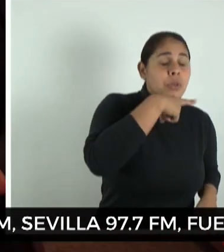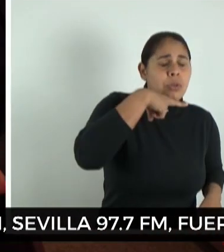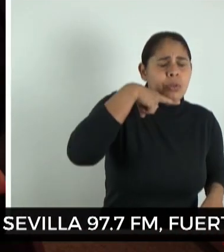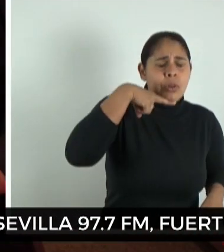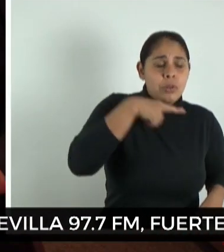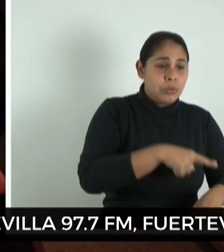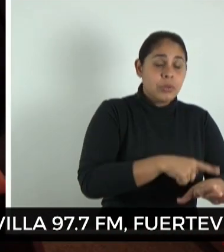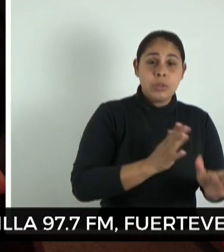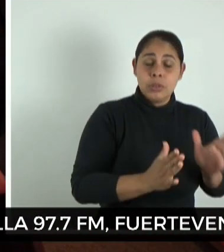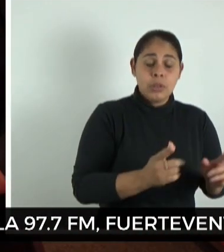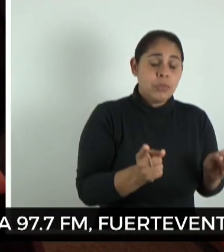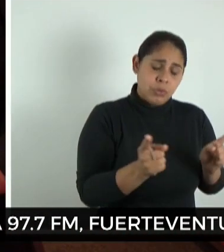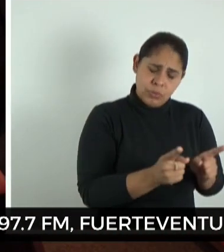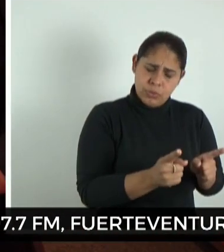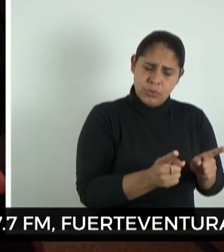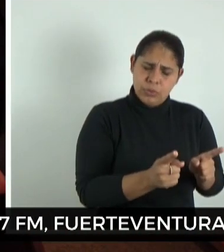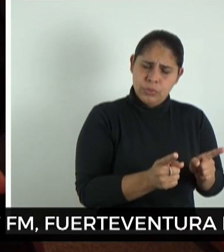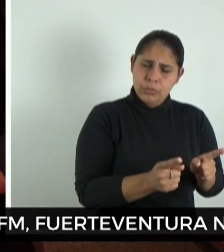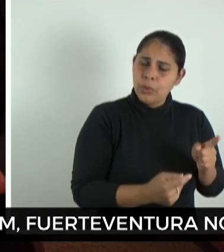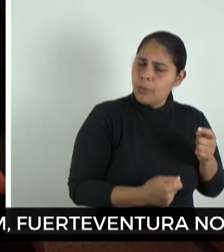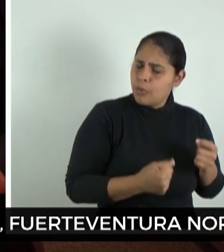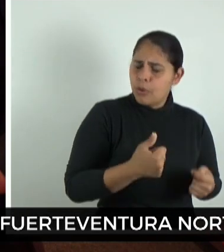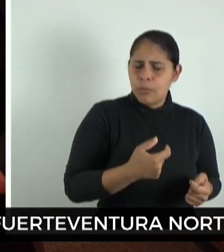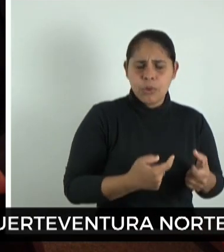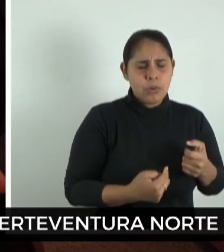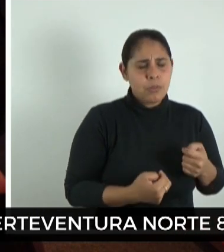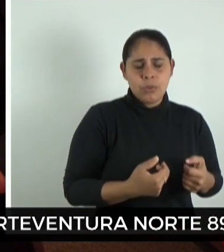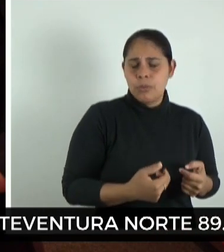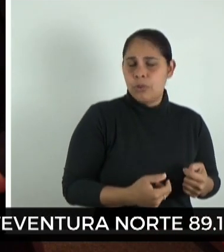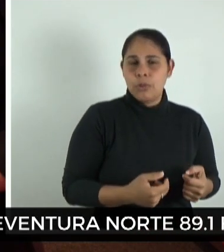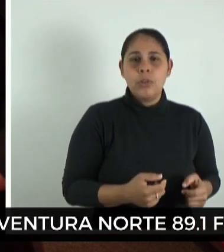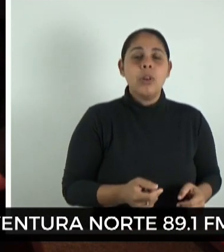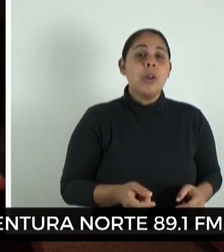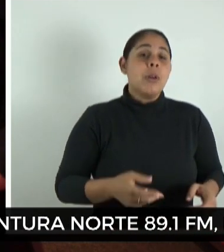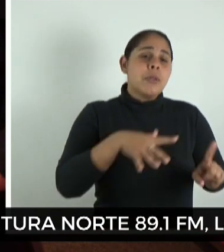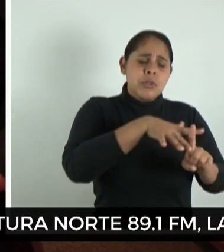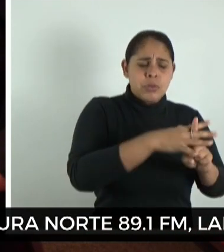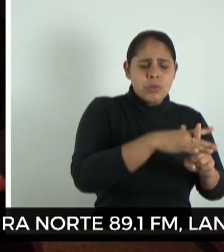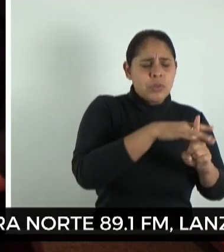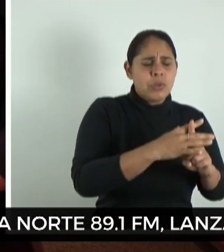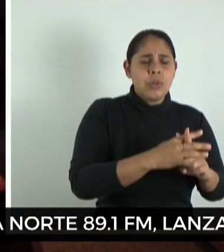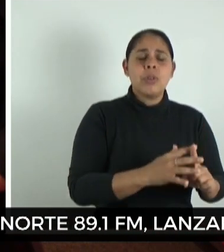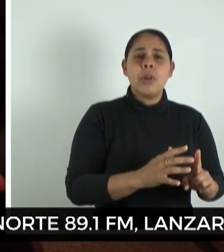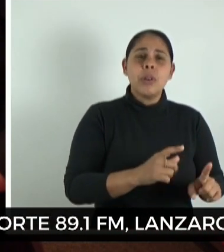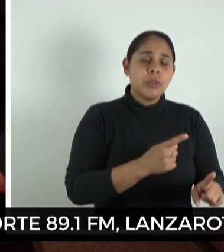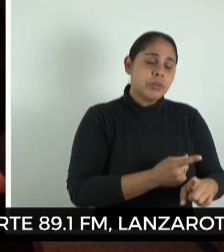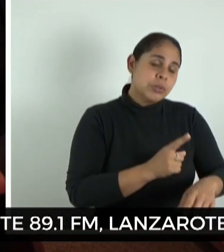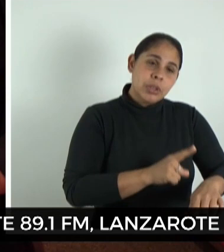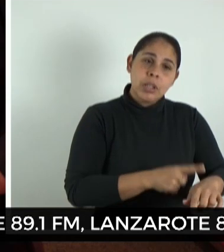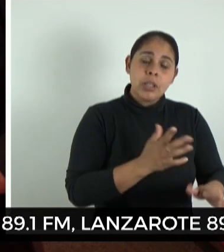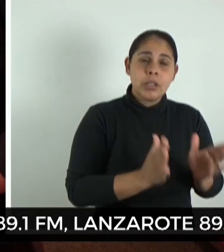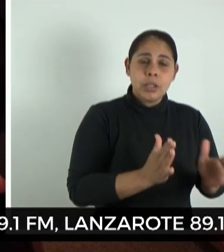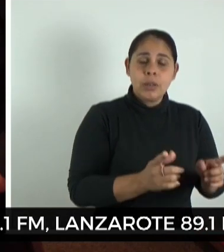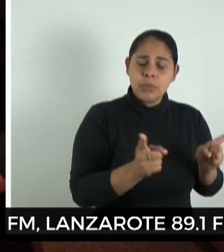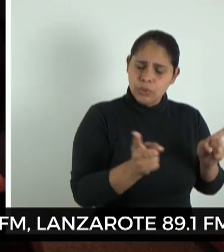Y dice, un poco, padecido un poco. Dice, Él mismo,